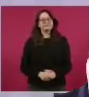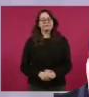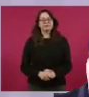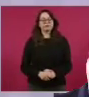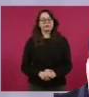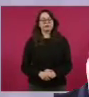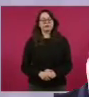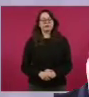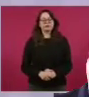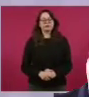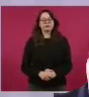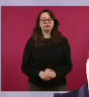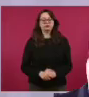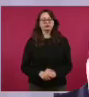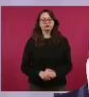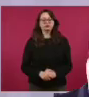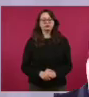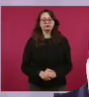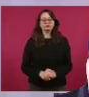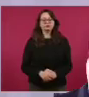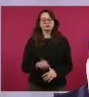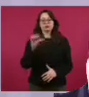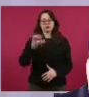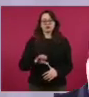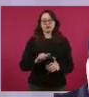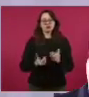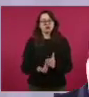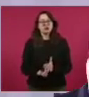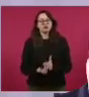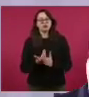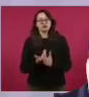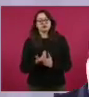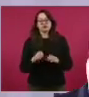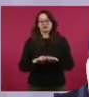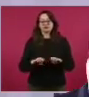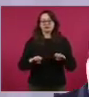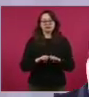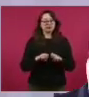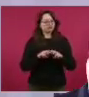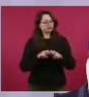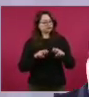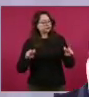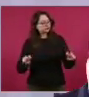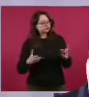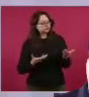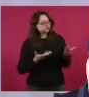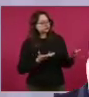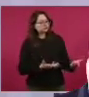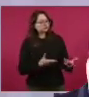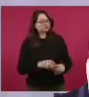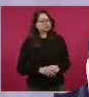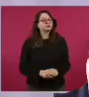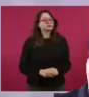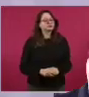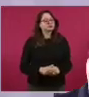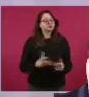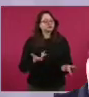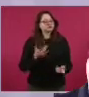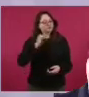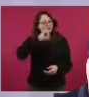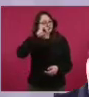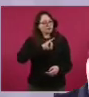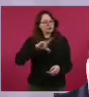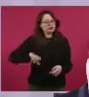Esta mañana, en compañía de este presidio, nuestro jefe de gobierno Martí Batres, secretario de Marina, secretario de la